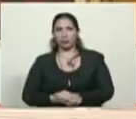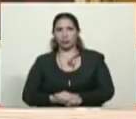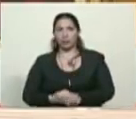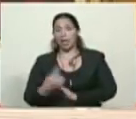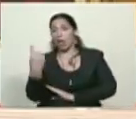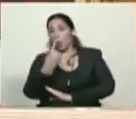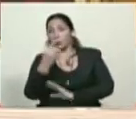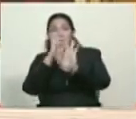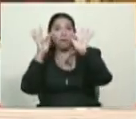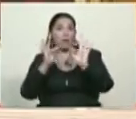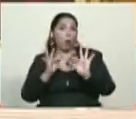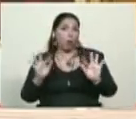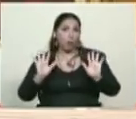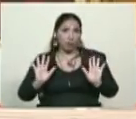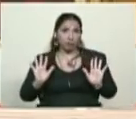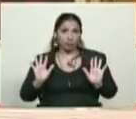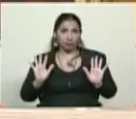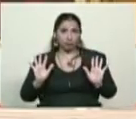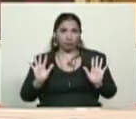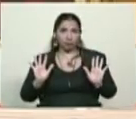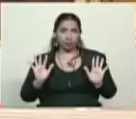única